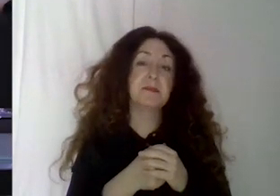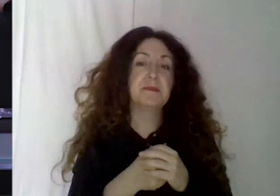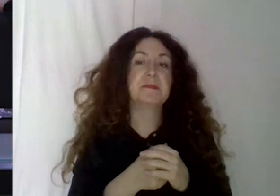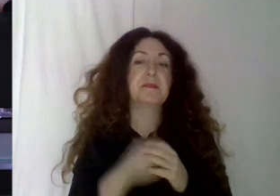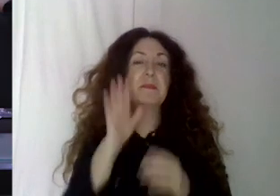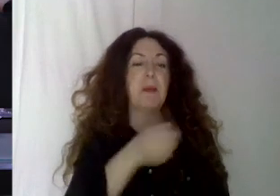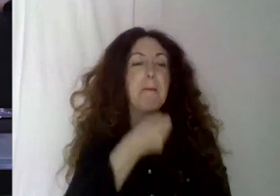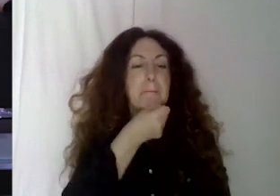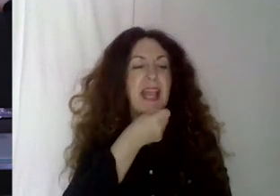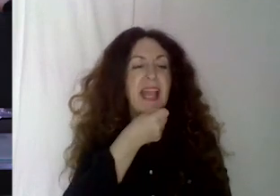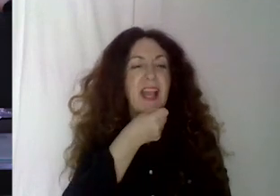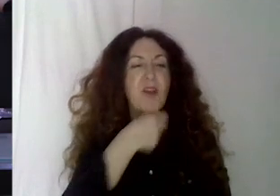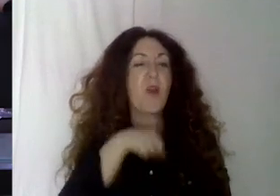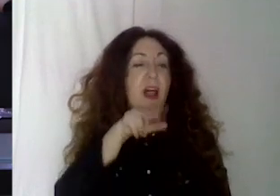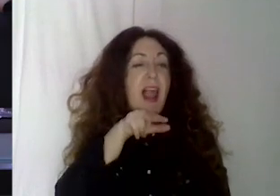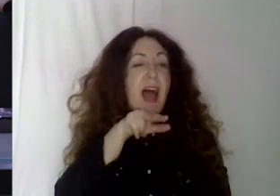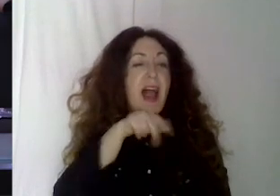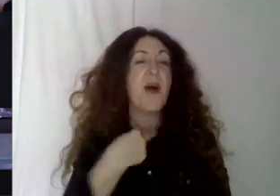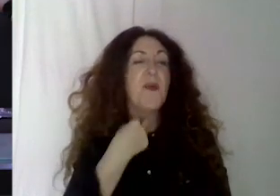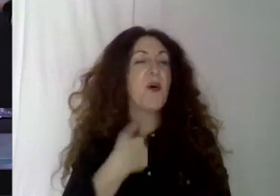Ahora sí, ya sí.